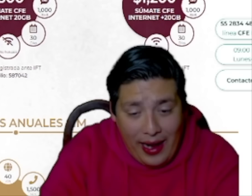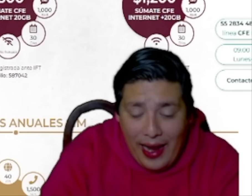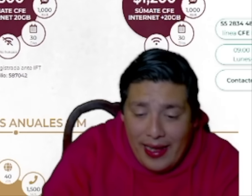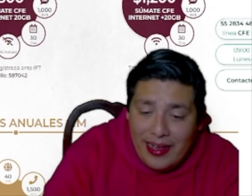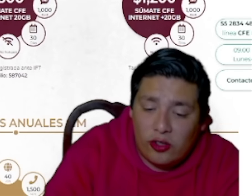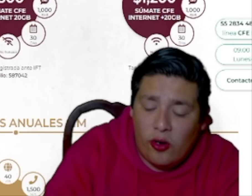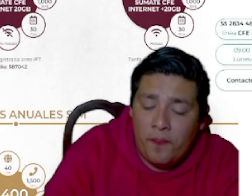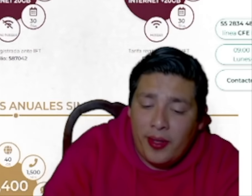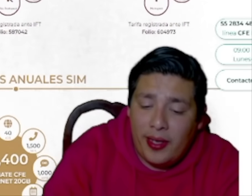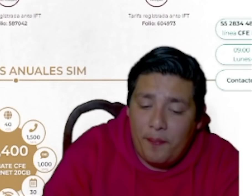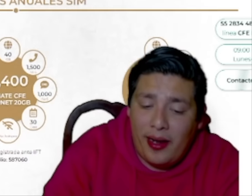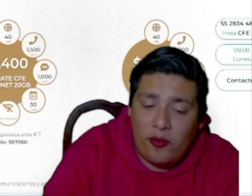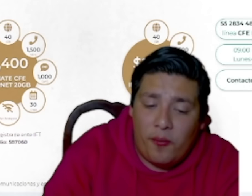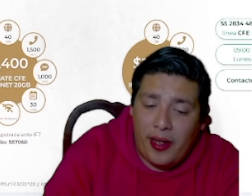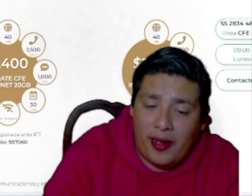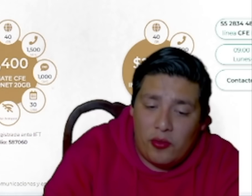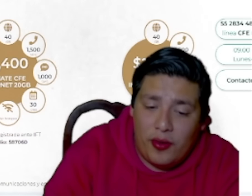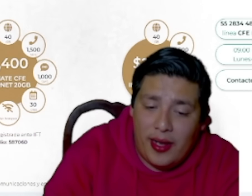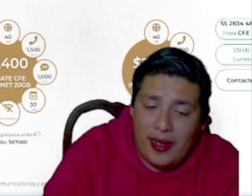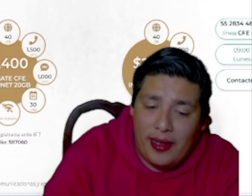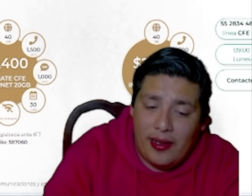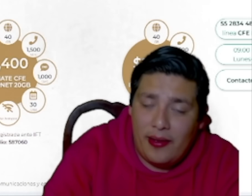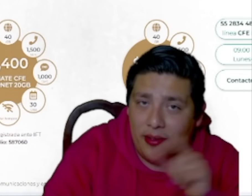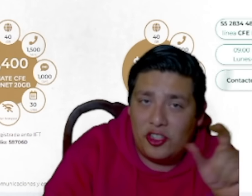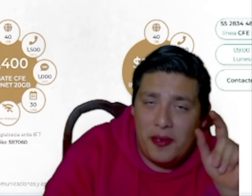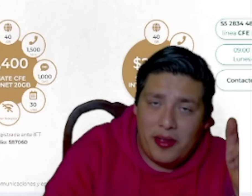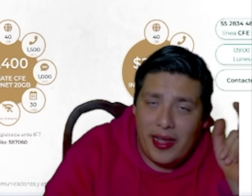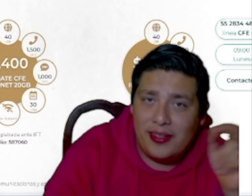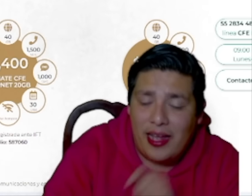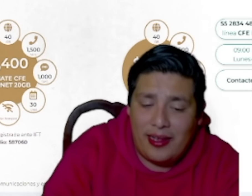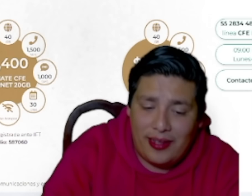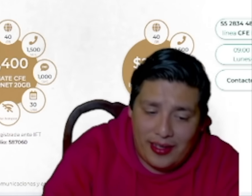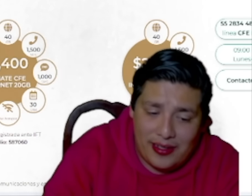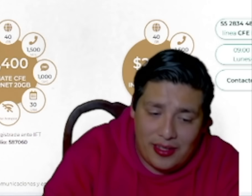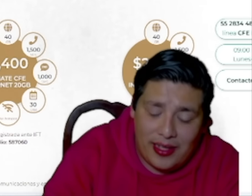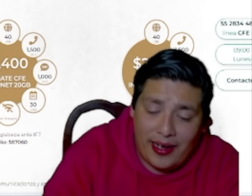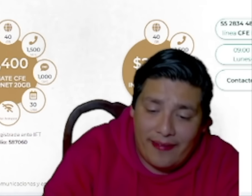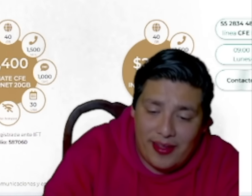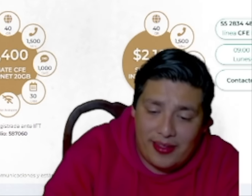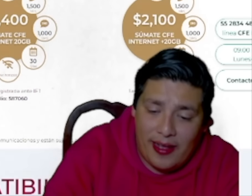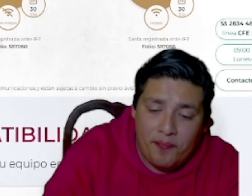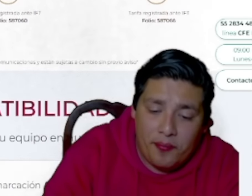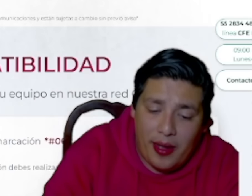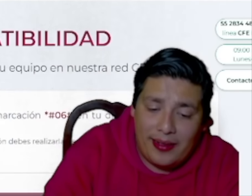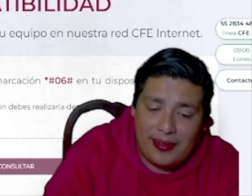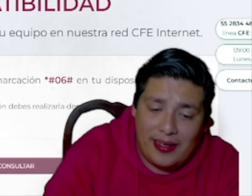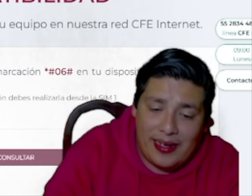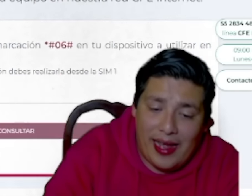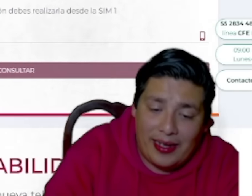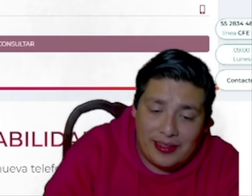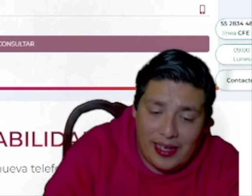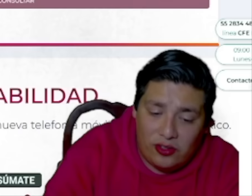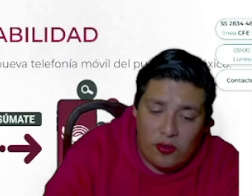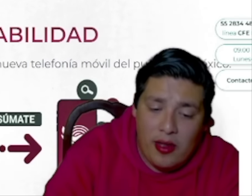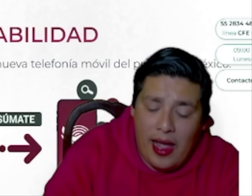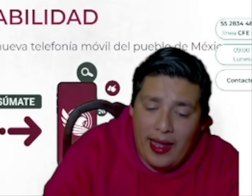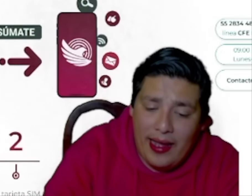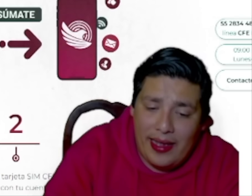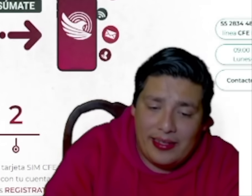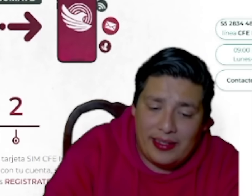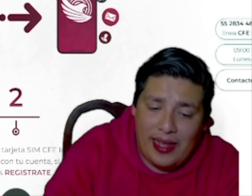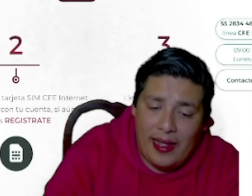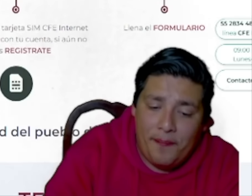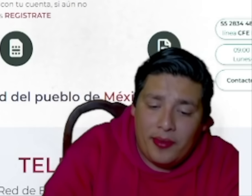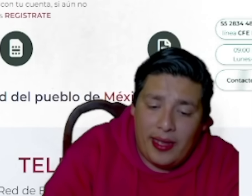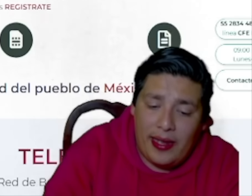tierra, a Jalisco, para comprar una SIM, esta tarjetita para tener acceso